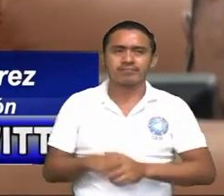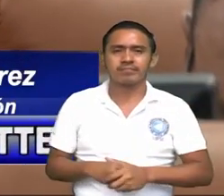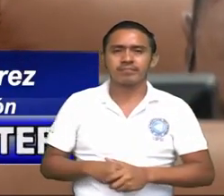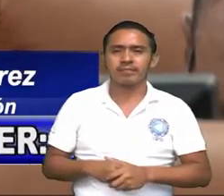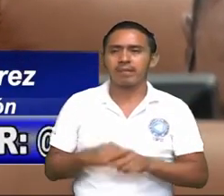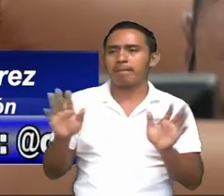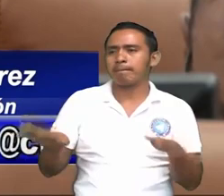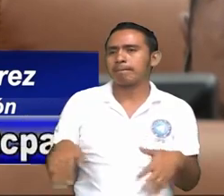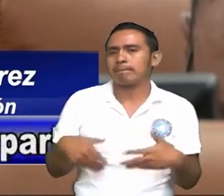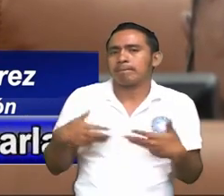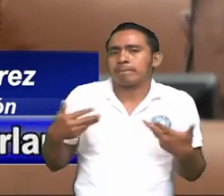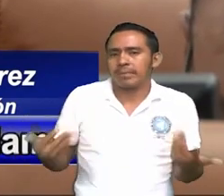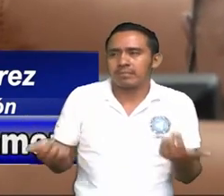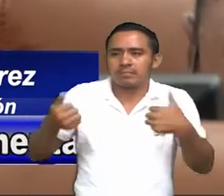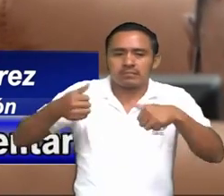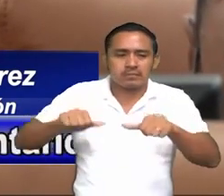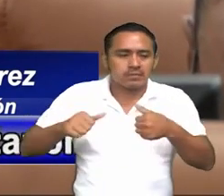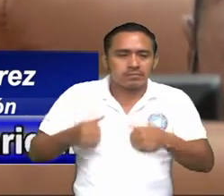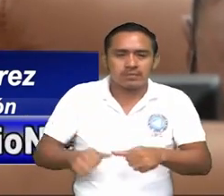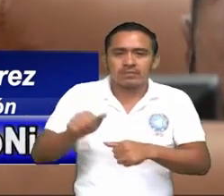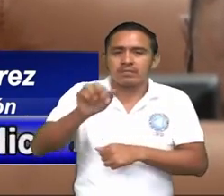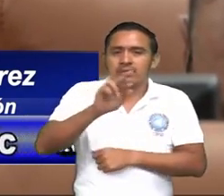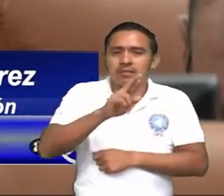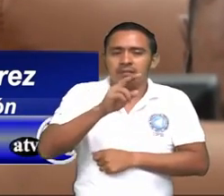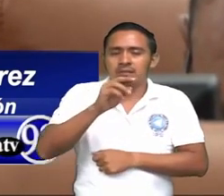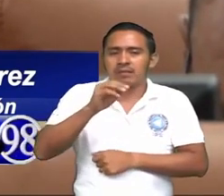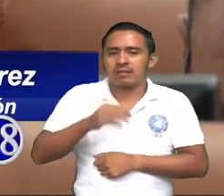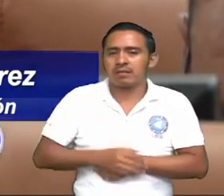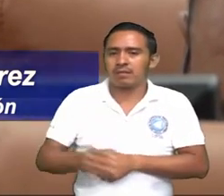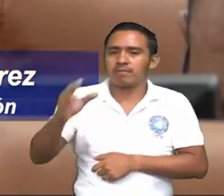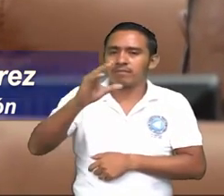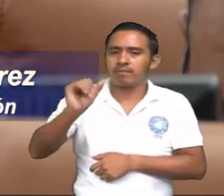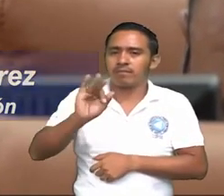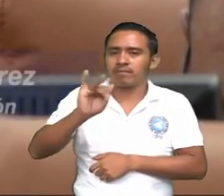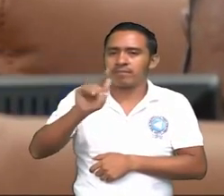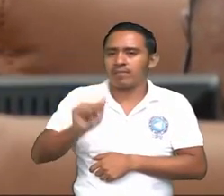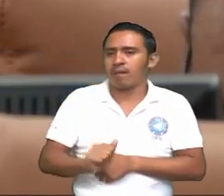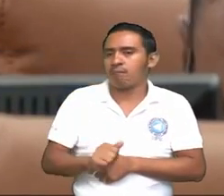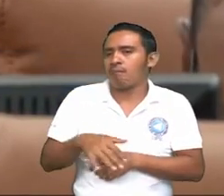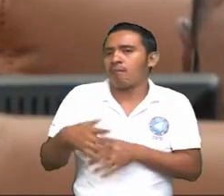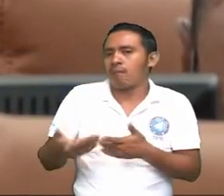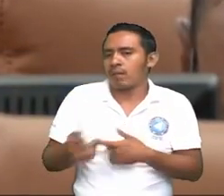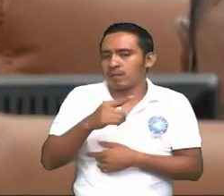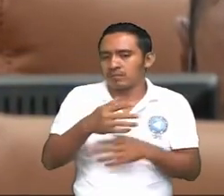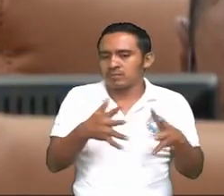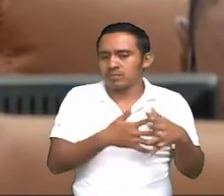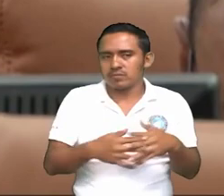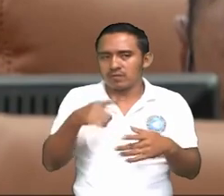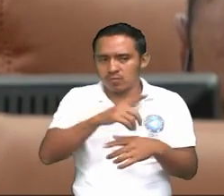Entonces, ¿para qué tenemos acuerdos de RCAFTA con Estados Unidos si los norteamericanos tienen todo?